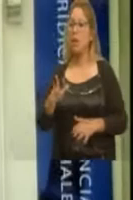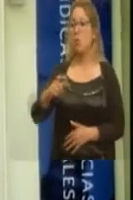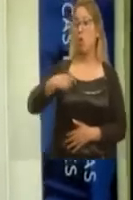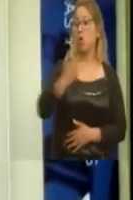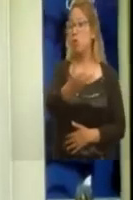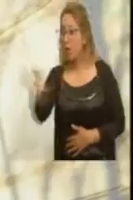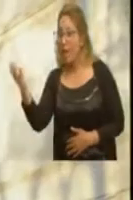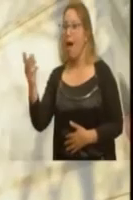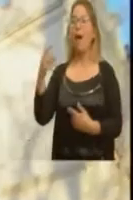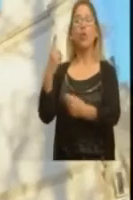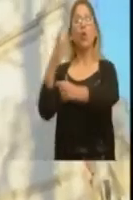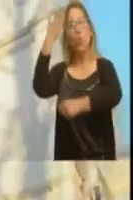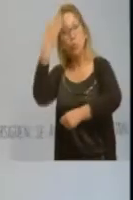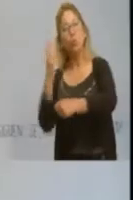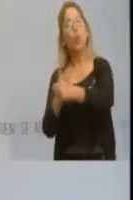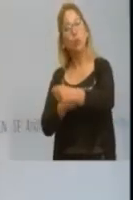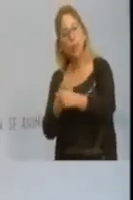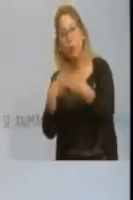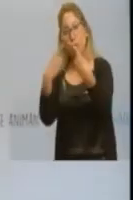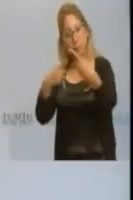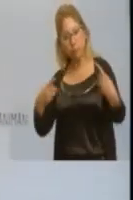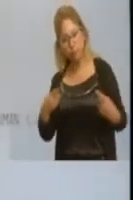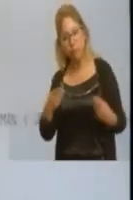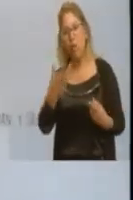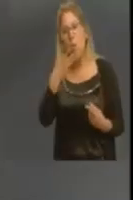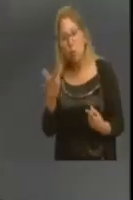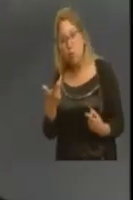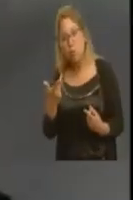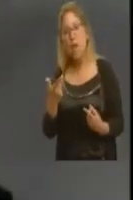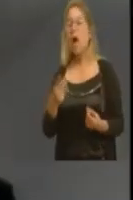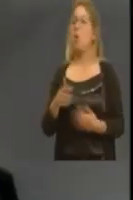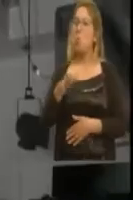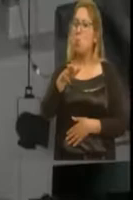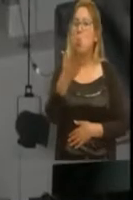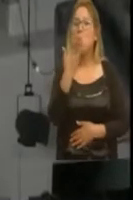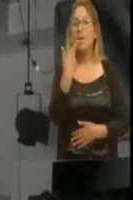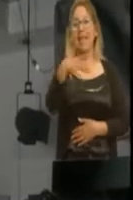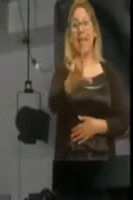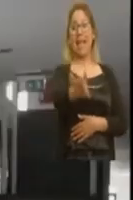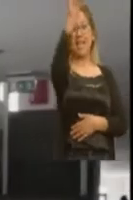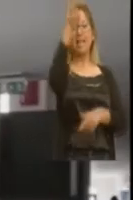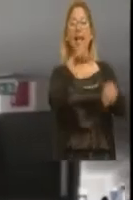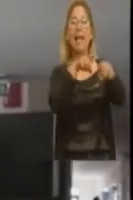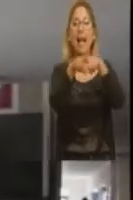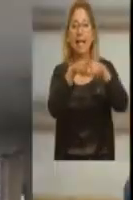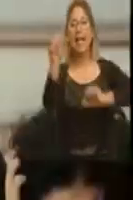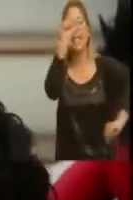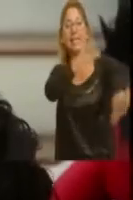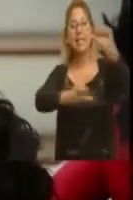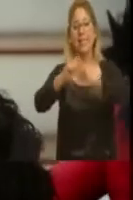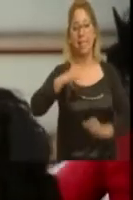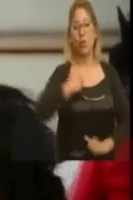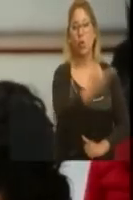ingresar pueda disfrutar de todas las ofertas, digamos, de la vida universitaria, ¿no? Uh-huh. En ese sentido,